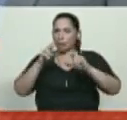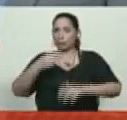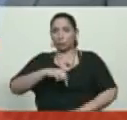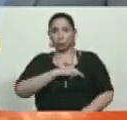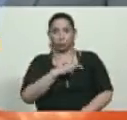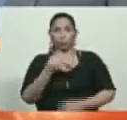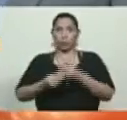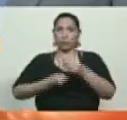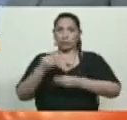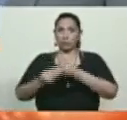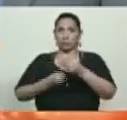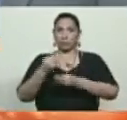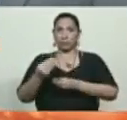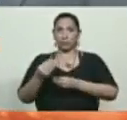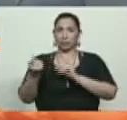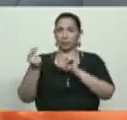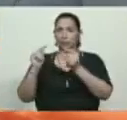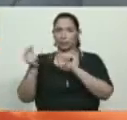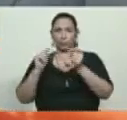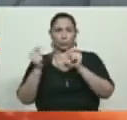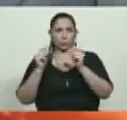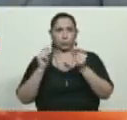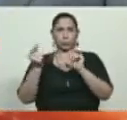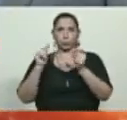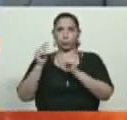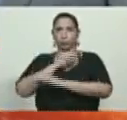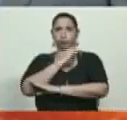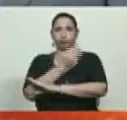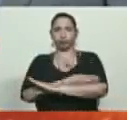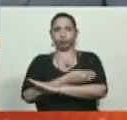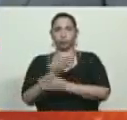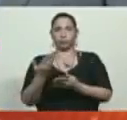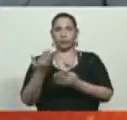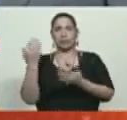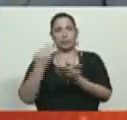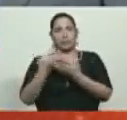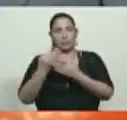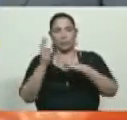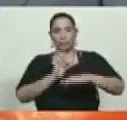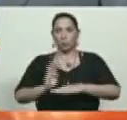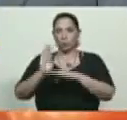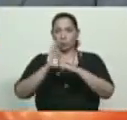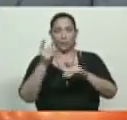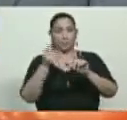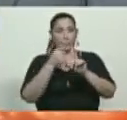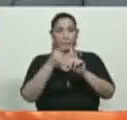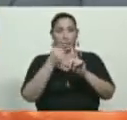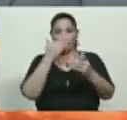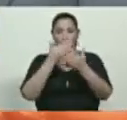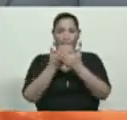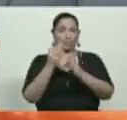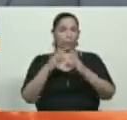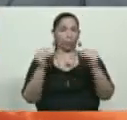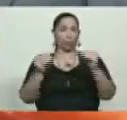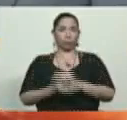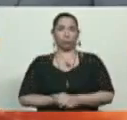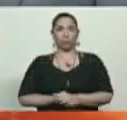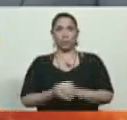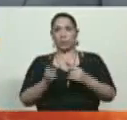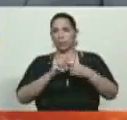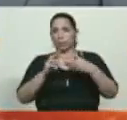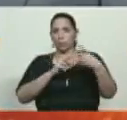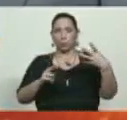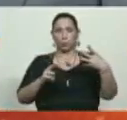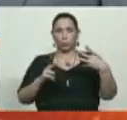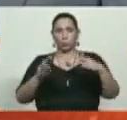haciendo con un debate intenso, siempre de protección, primero, ante todo, de los recursos